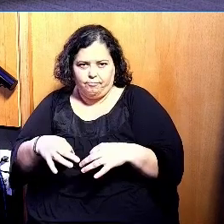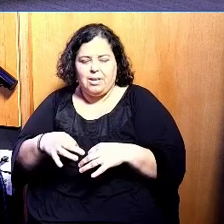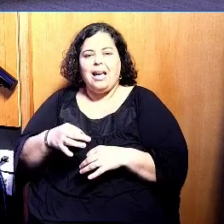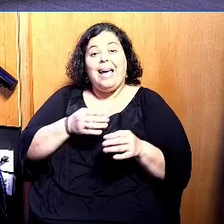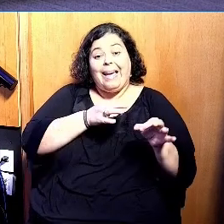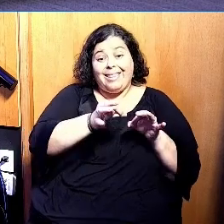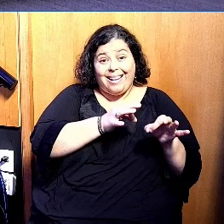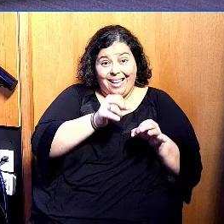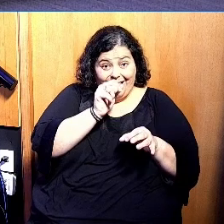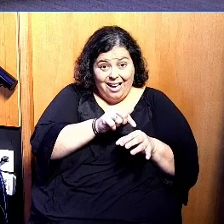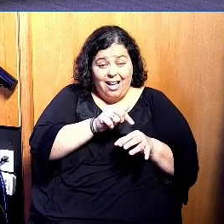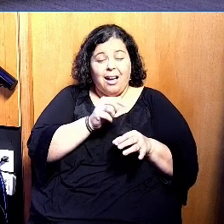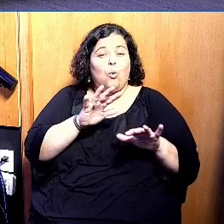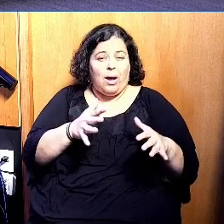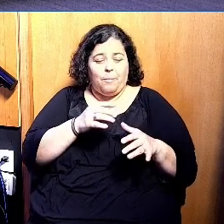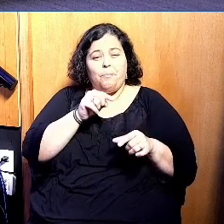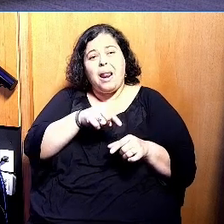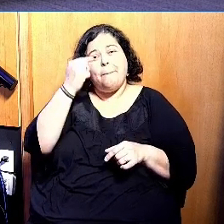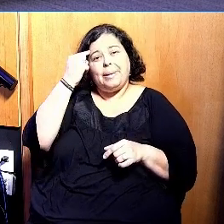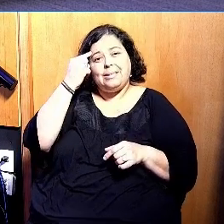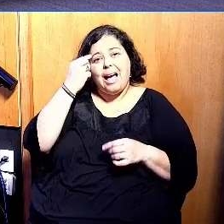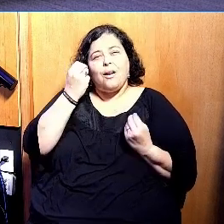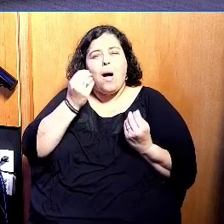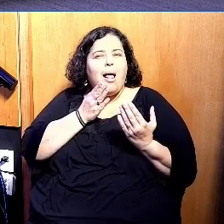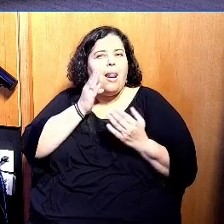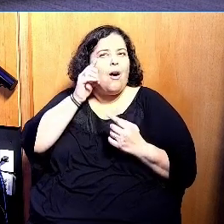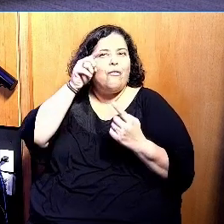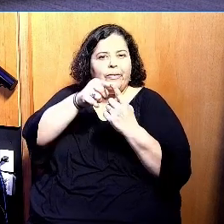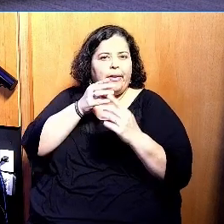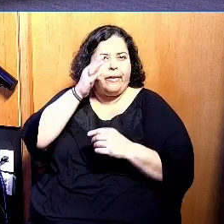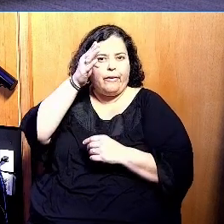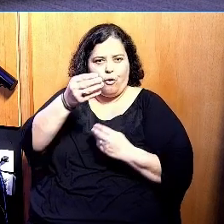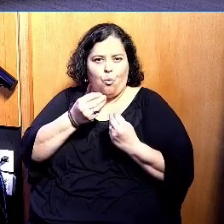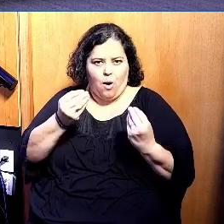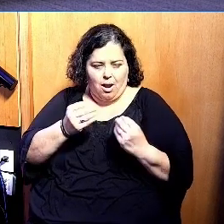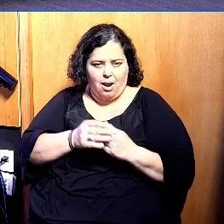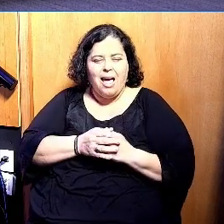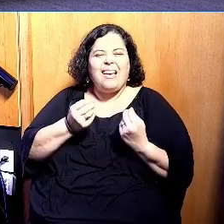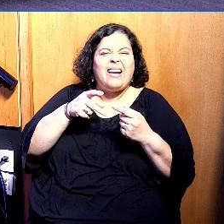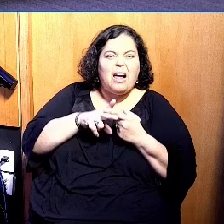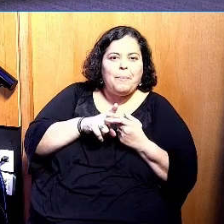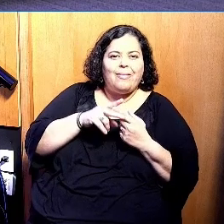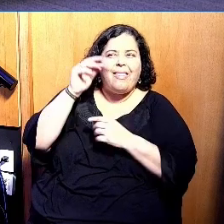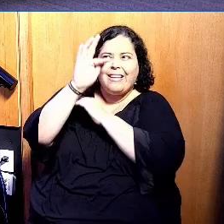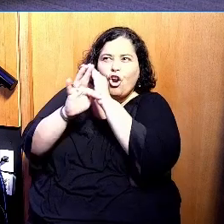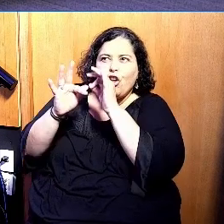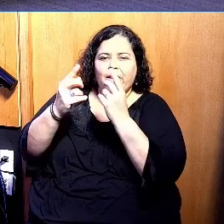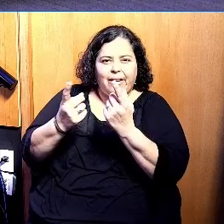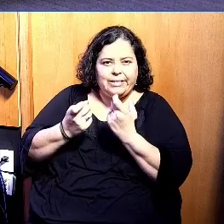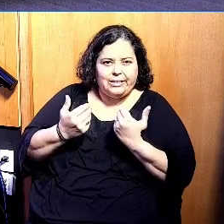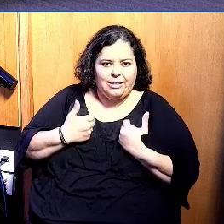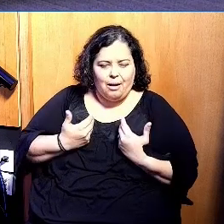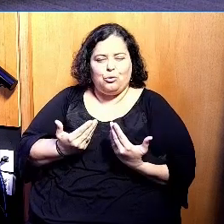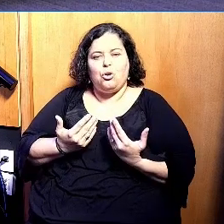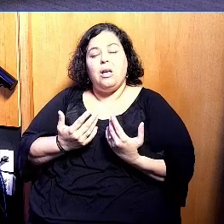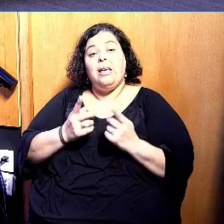estratégica era, bueno, pensar en hacia dónde vamos, pensar en qué herramientas tecnológicas necesitamos y